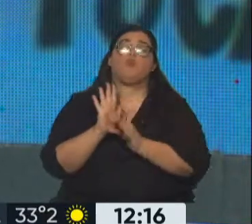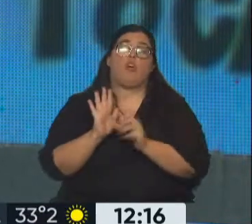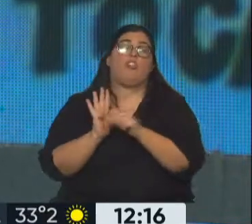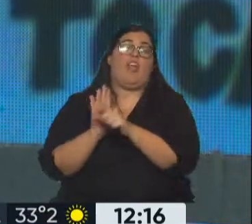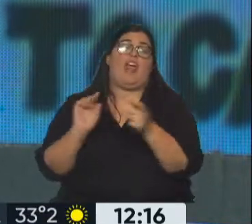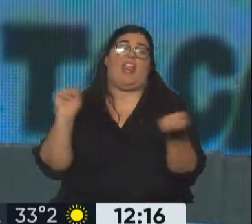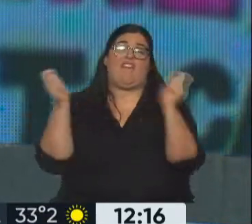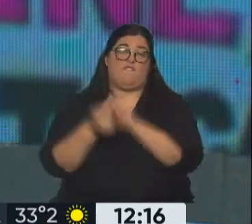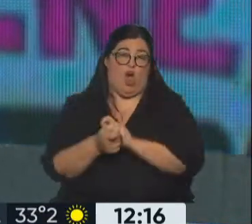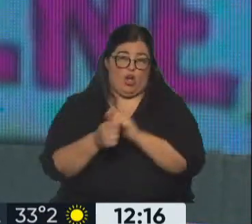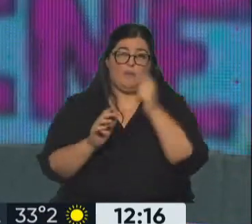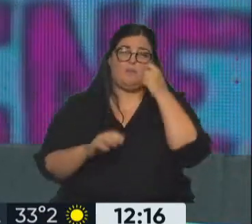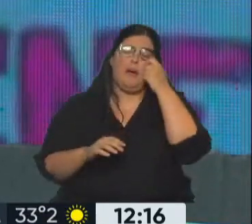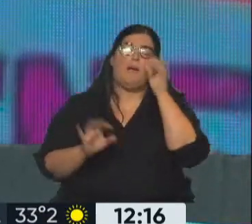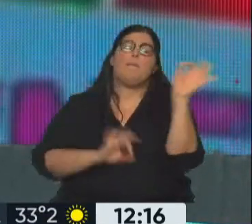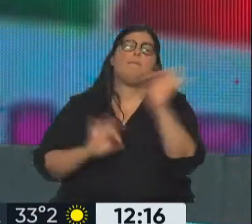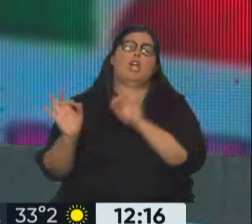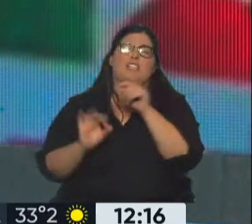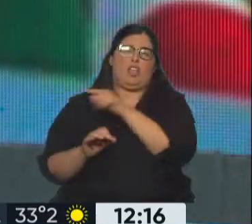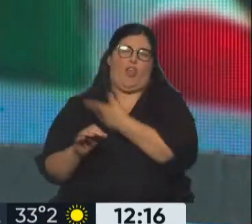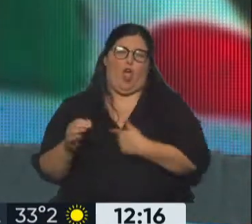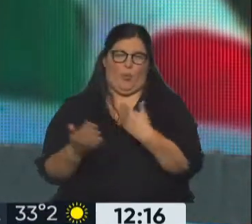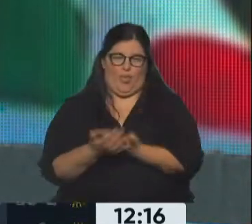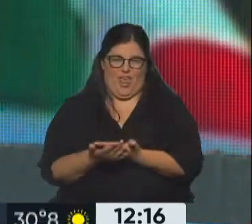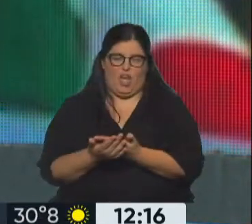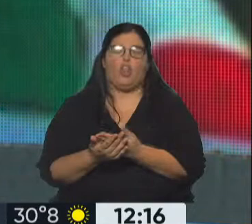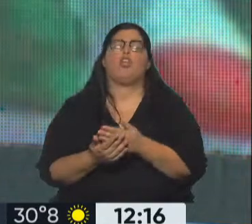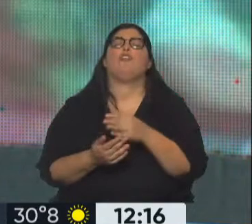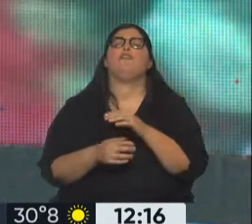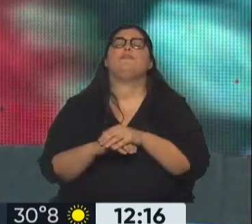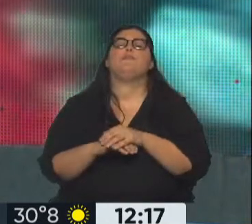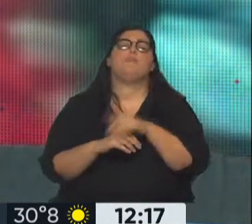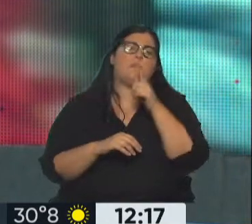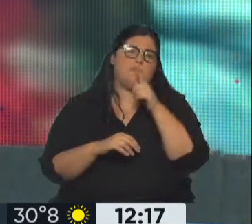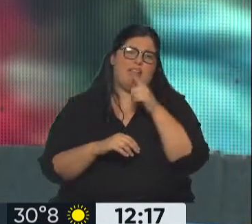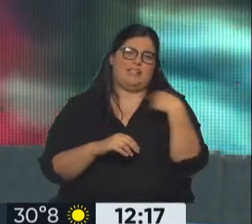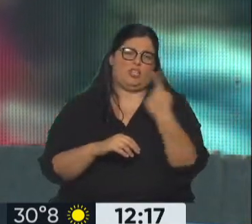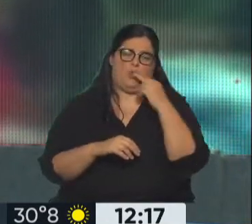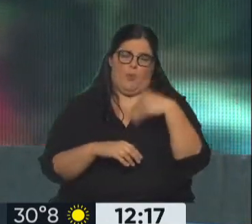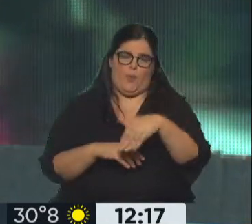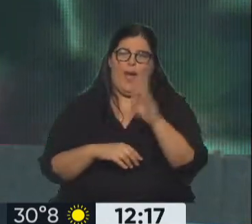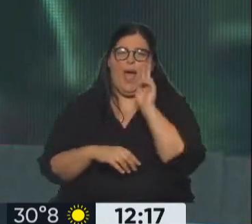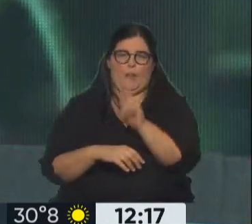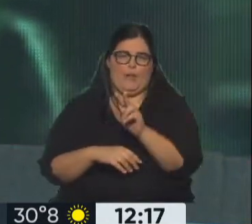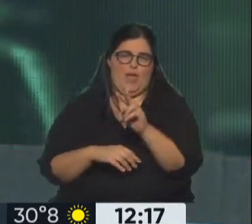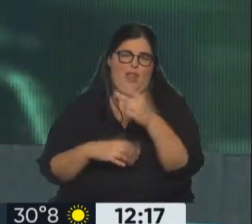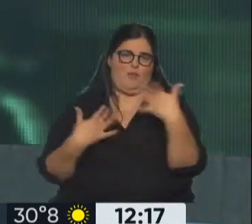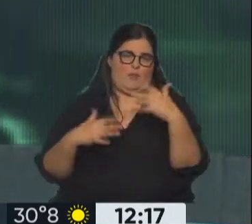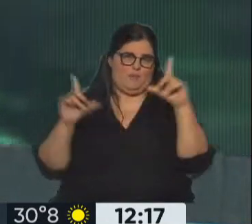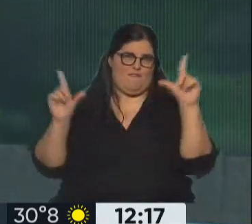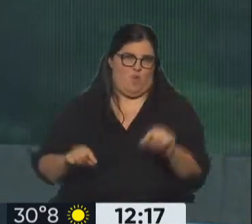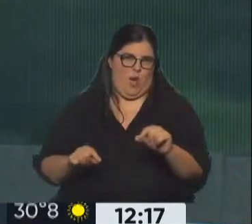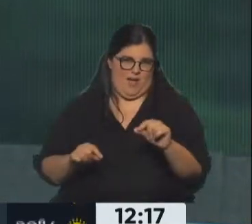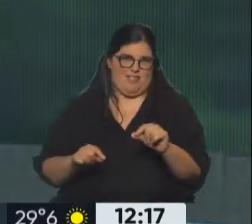esta reforma o este proyecto del gobierno. Me parece que lo que vamos a ver es una intensificación justamente de estas posturas,